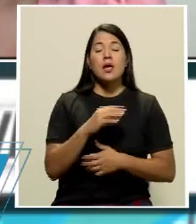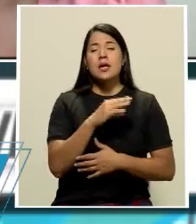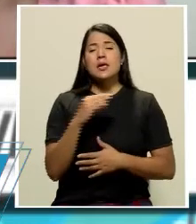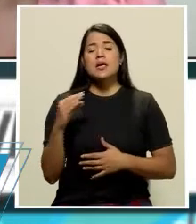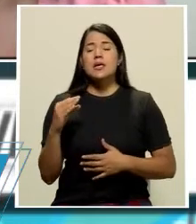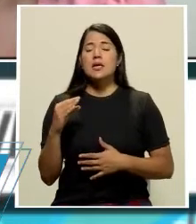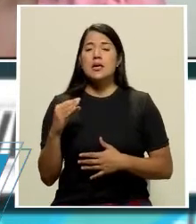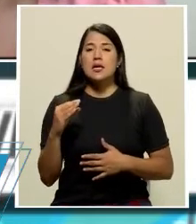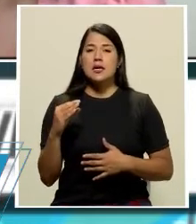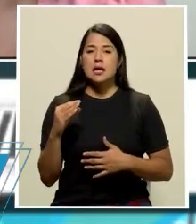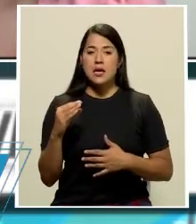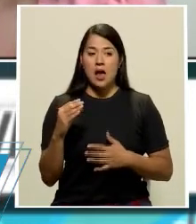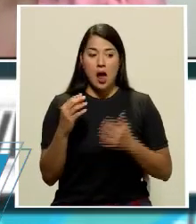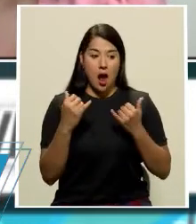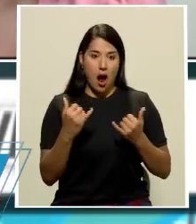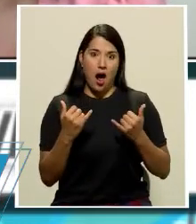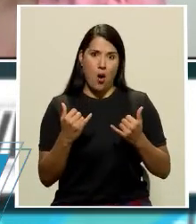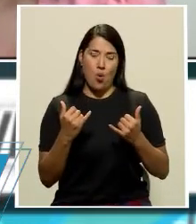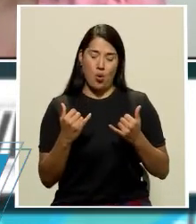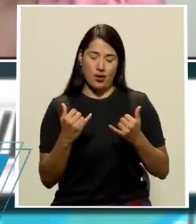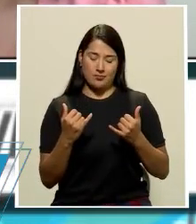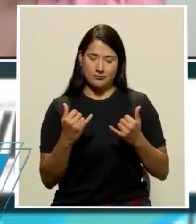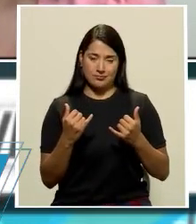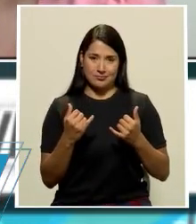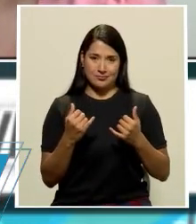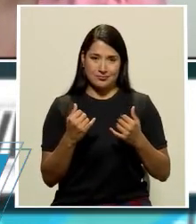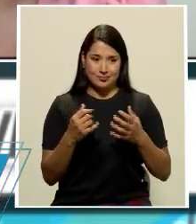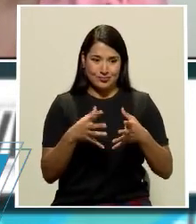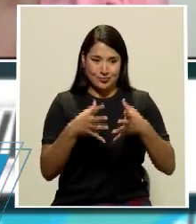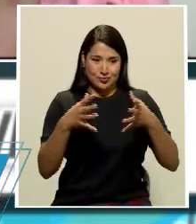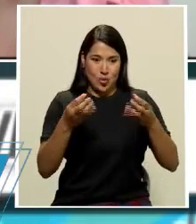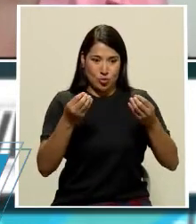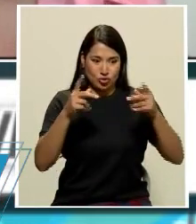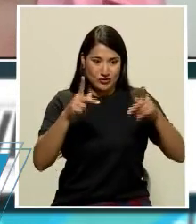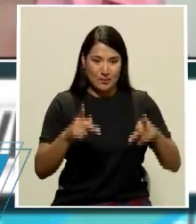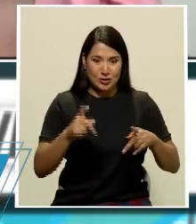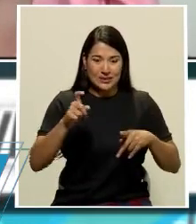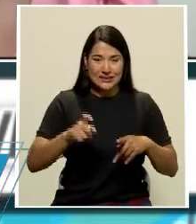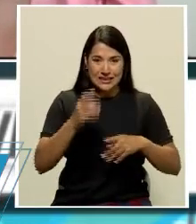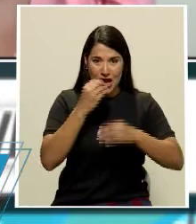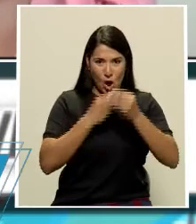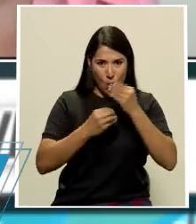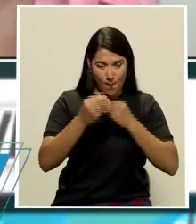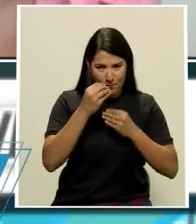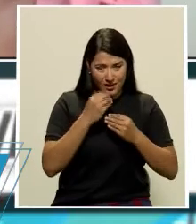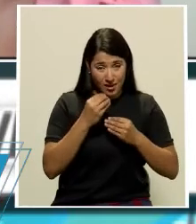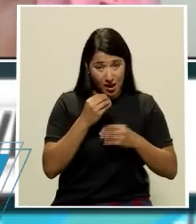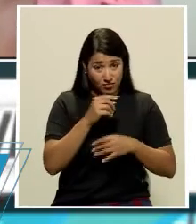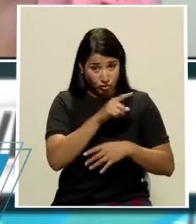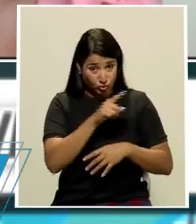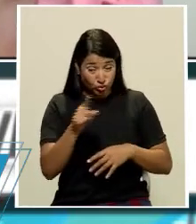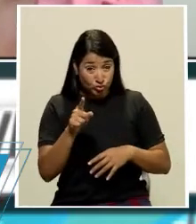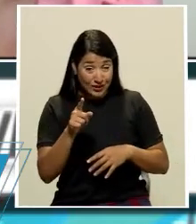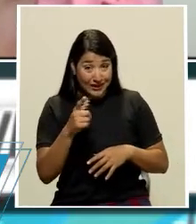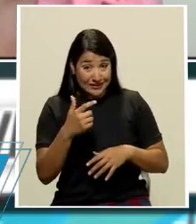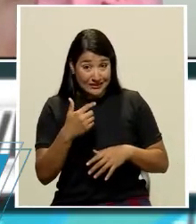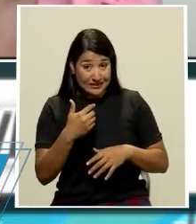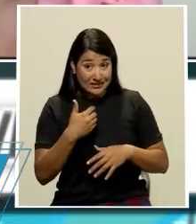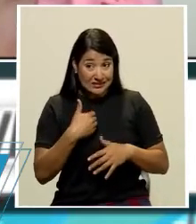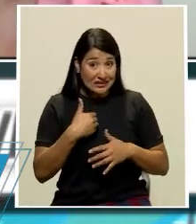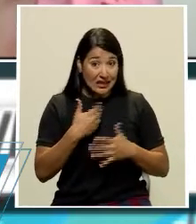en un volumen como el que estamos hablando, que ahora le pido que me dé algunas ideas de magnitud, deben tener